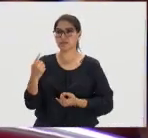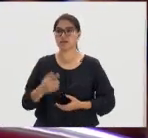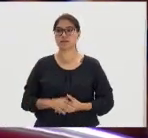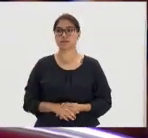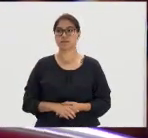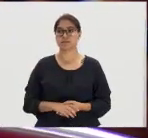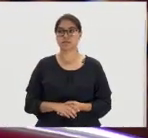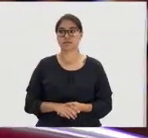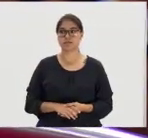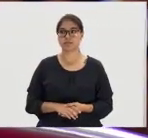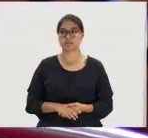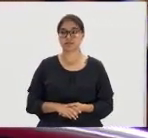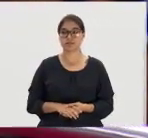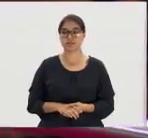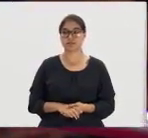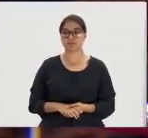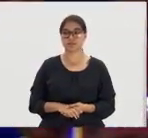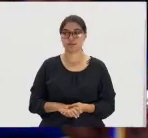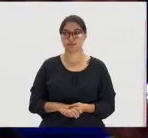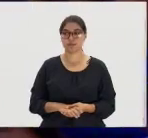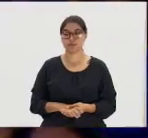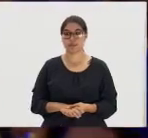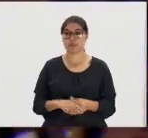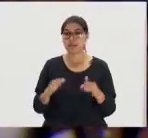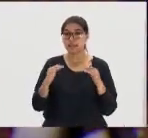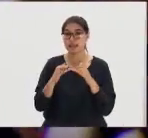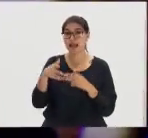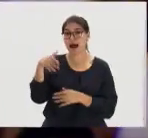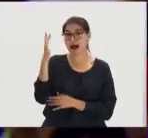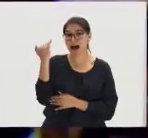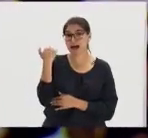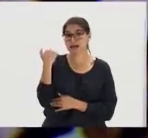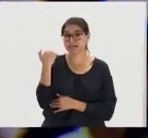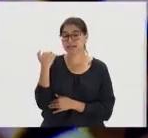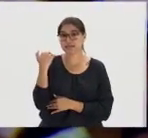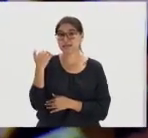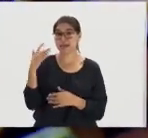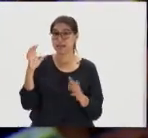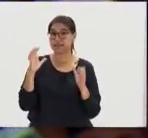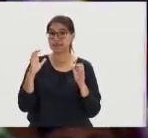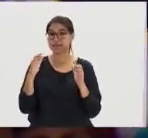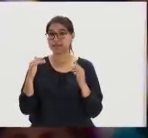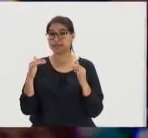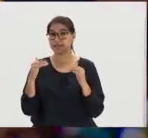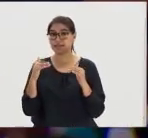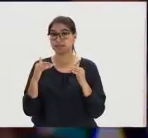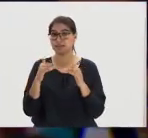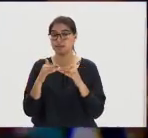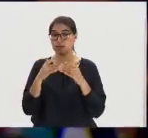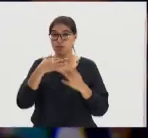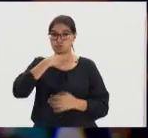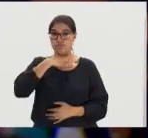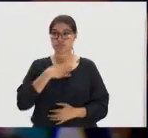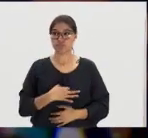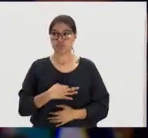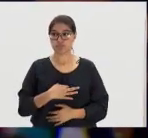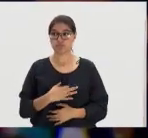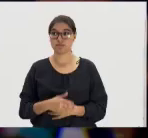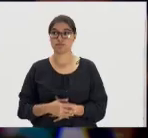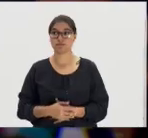Ya aquí en la iglesia se ponía corbata, se ponía calcetines, se ponía zapatos, se ponía, dicen unos centros, otros dicen